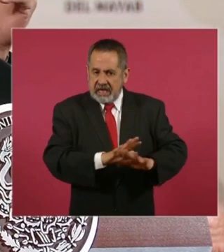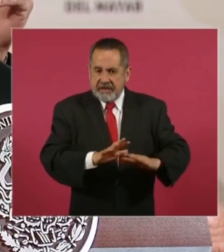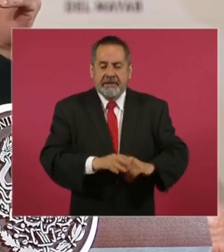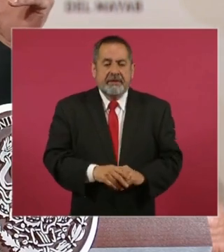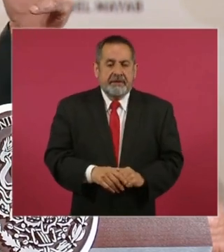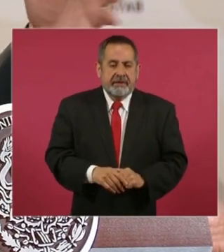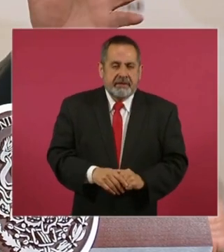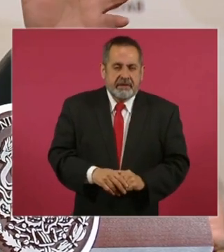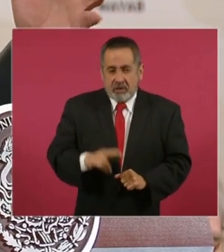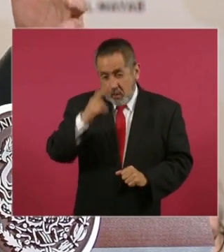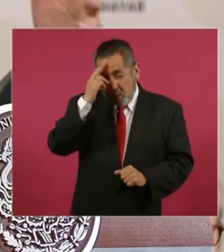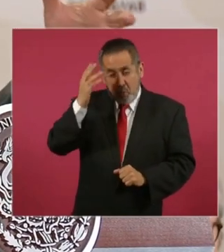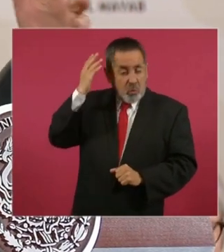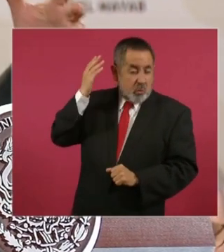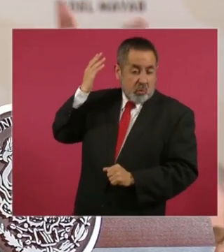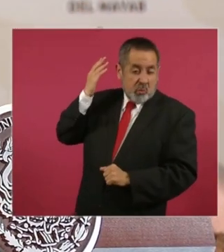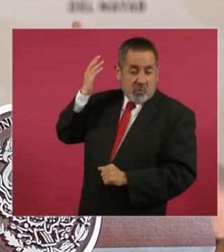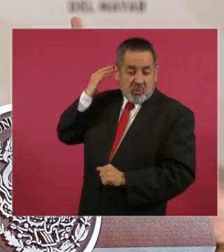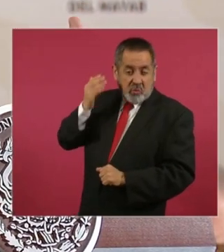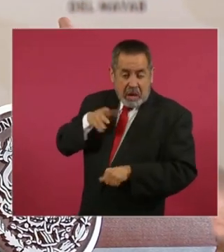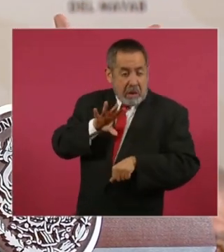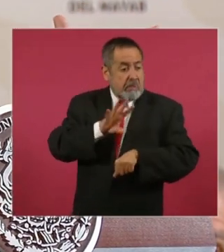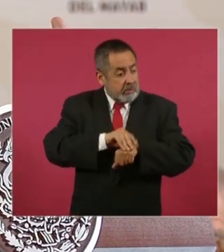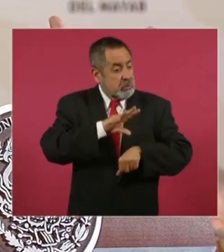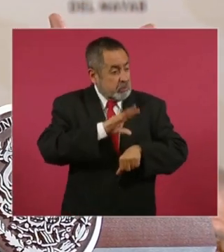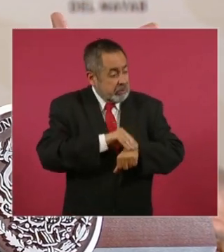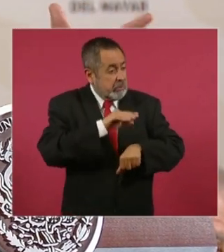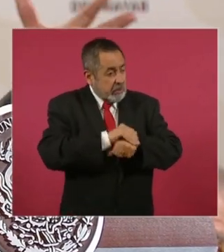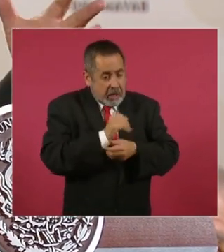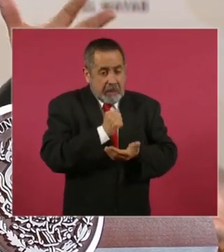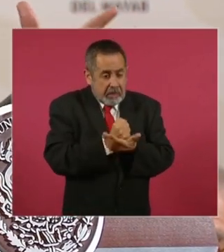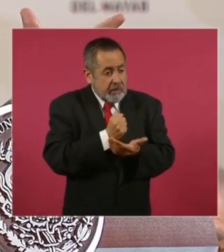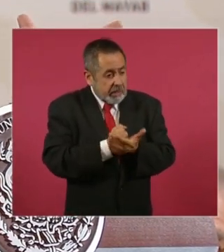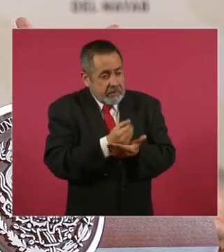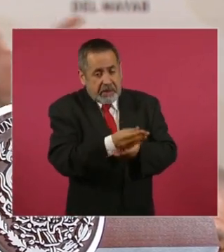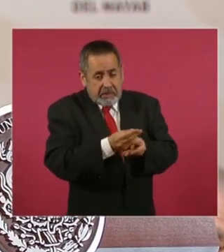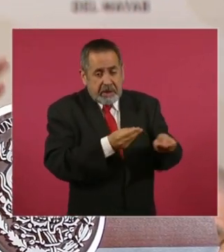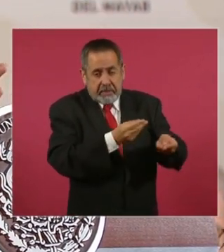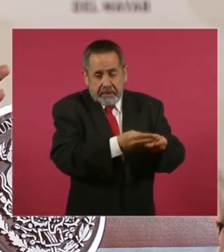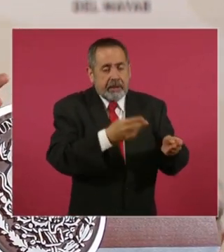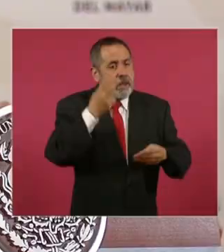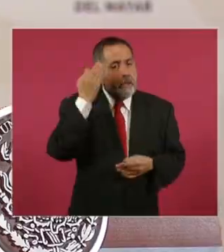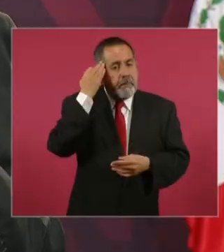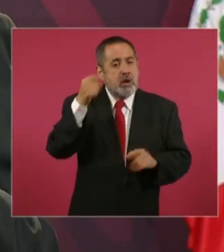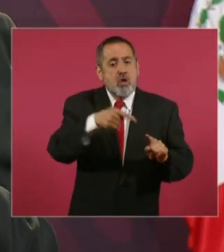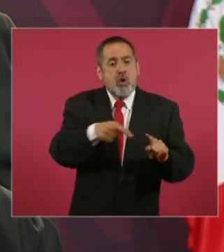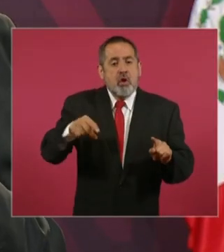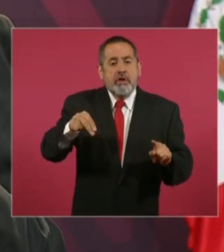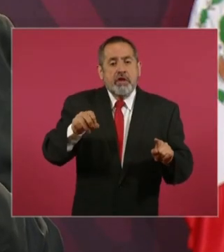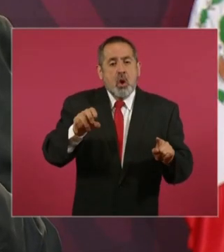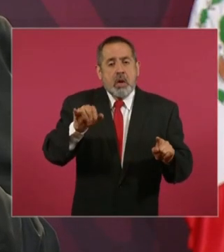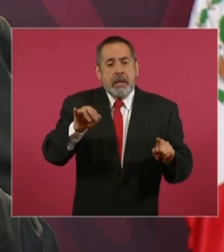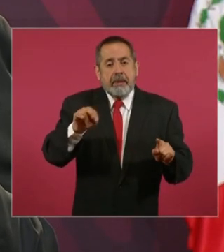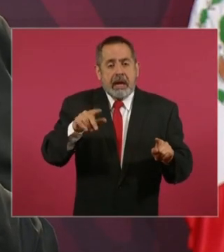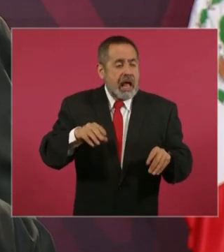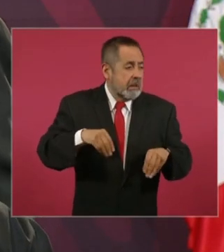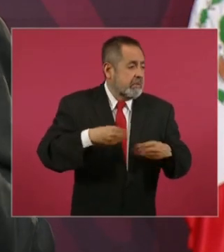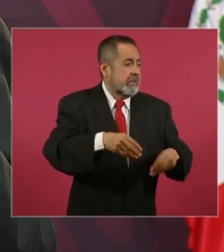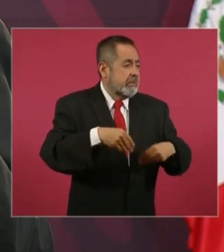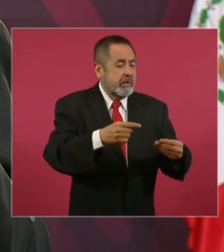Después de una fiebre de entrega de concesiones, porque el periodo neoliberal llegaron a entregar